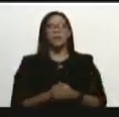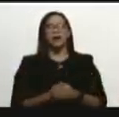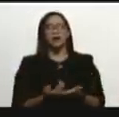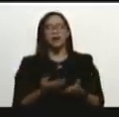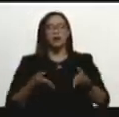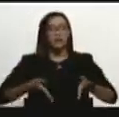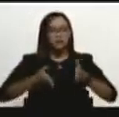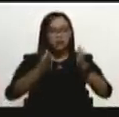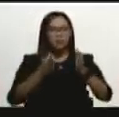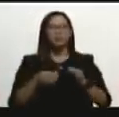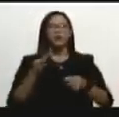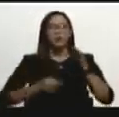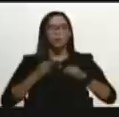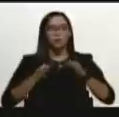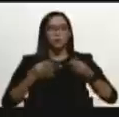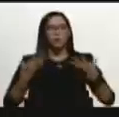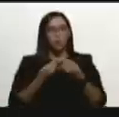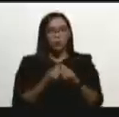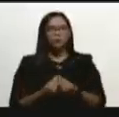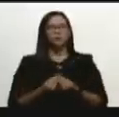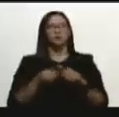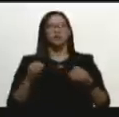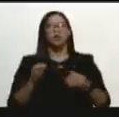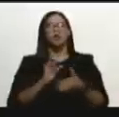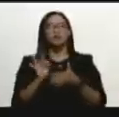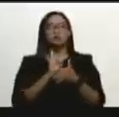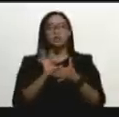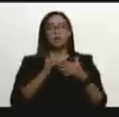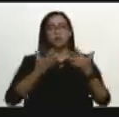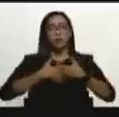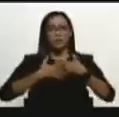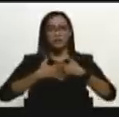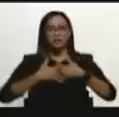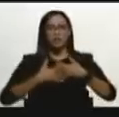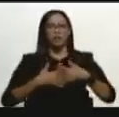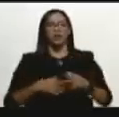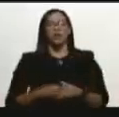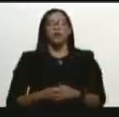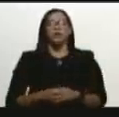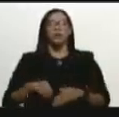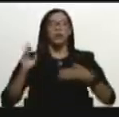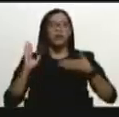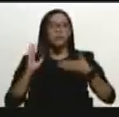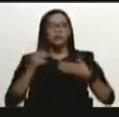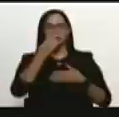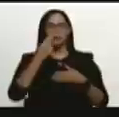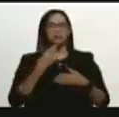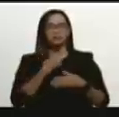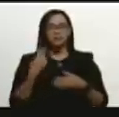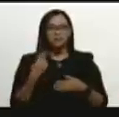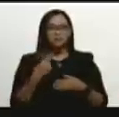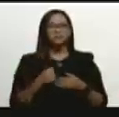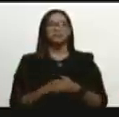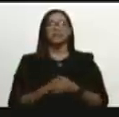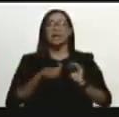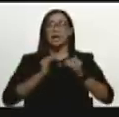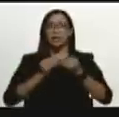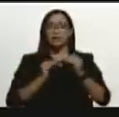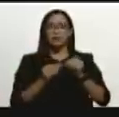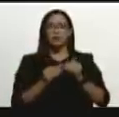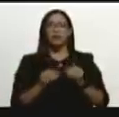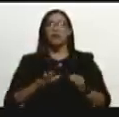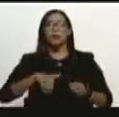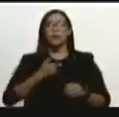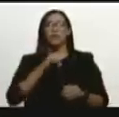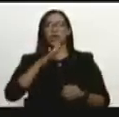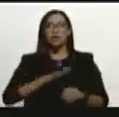encauzamiento judicial de un conjunto de funcionarios y empresarios que, violando el sagrado juramento de honestidad y ética, podrían